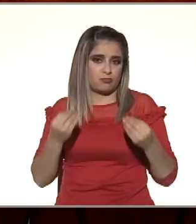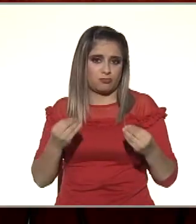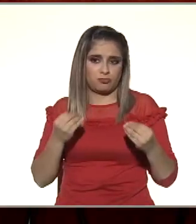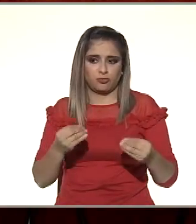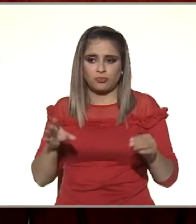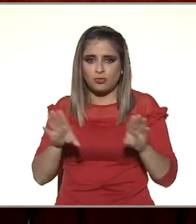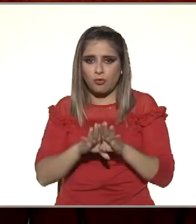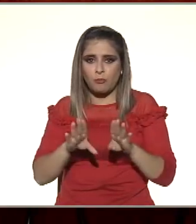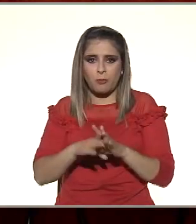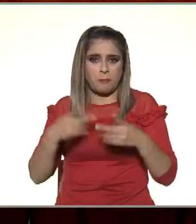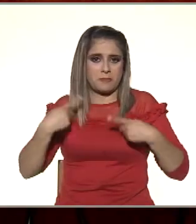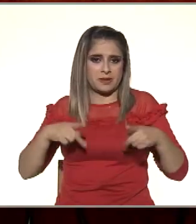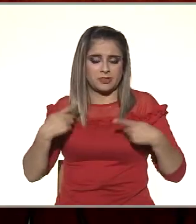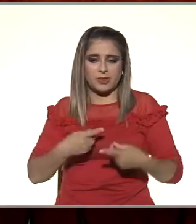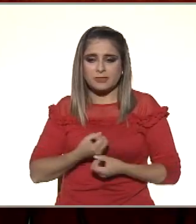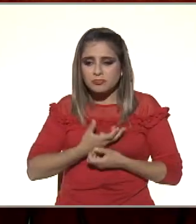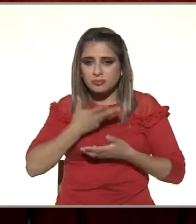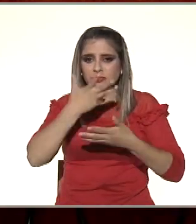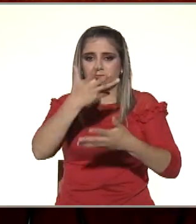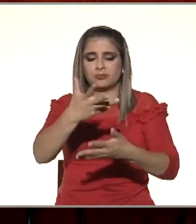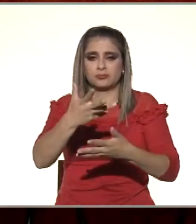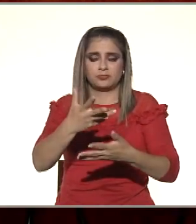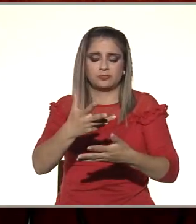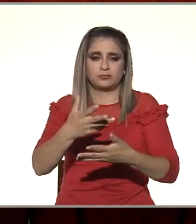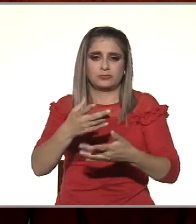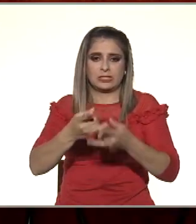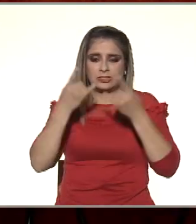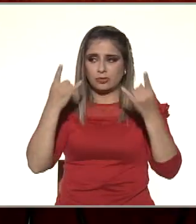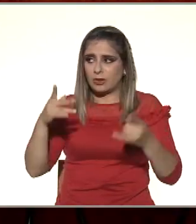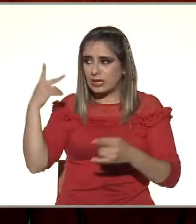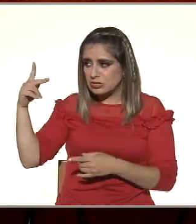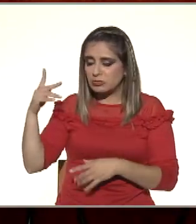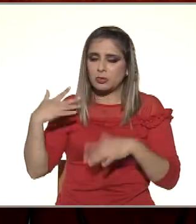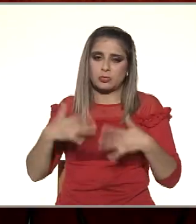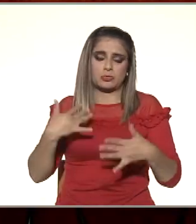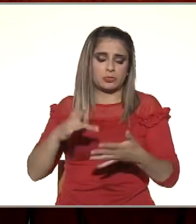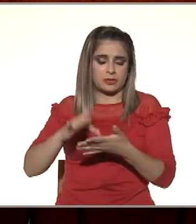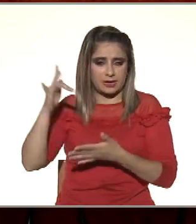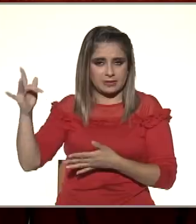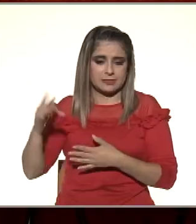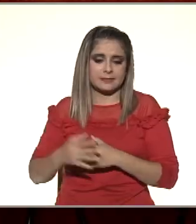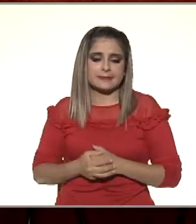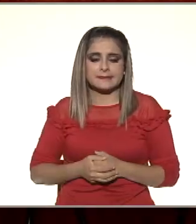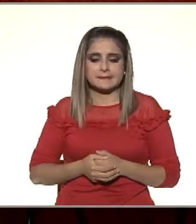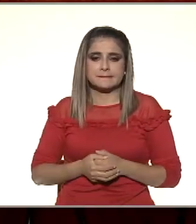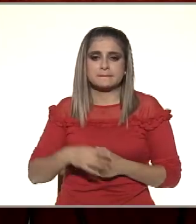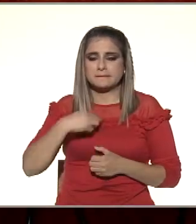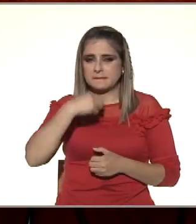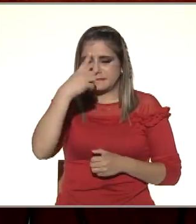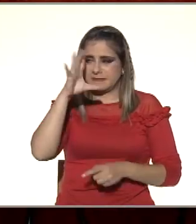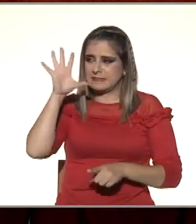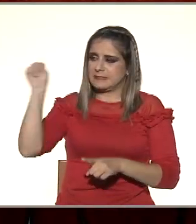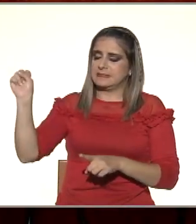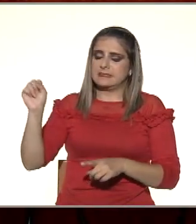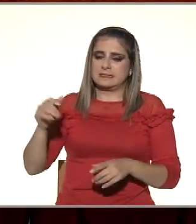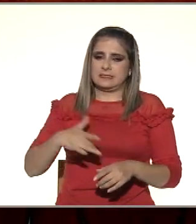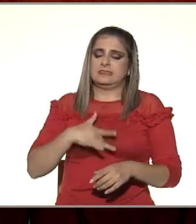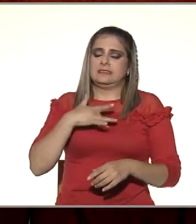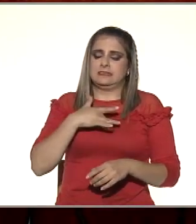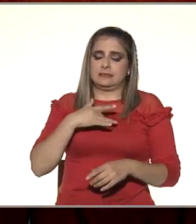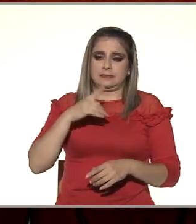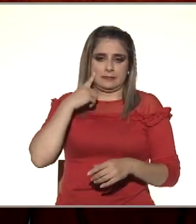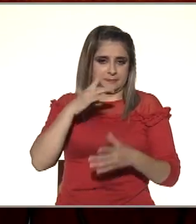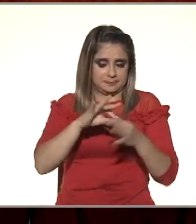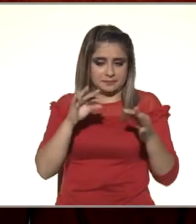cómo la audiencia te abre su corazón y muchas gracias por eso. Hay algo que me llamó mucho la atención del